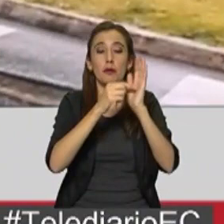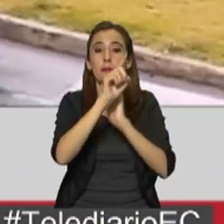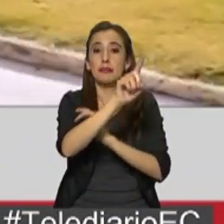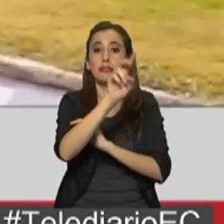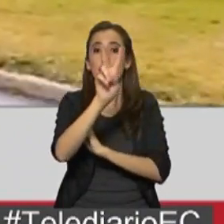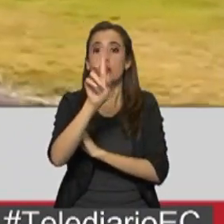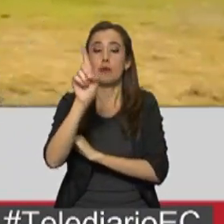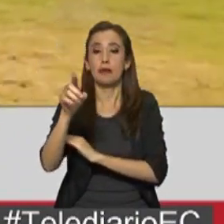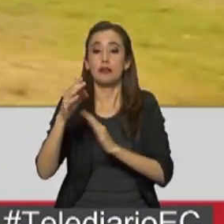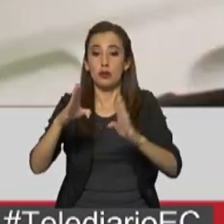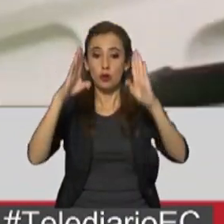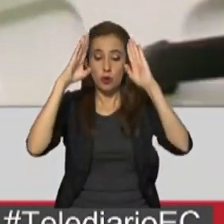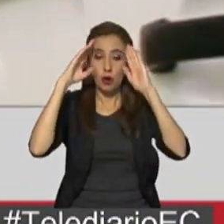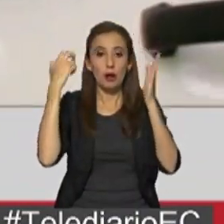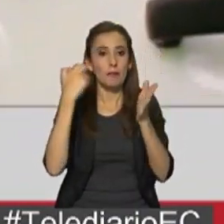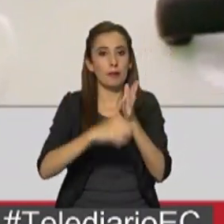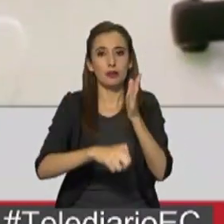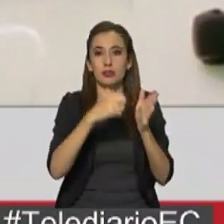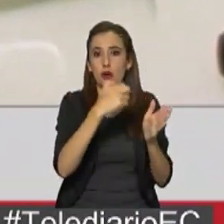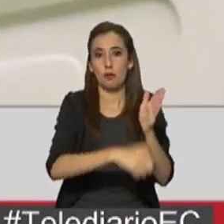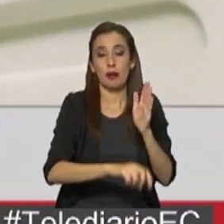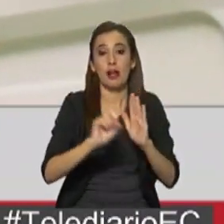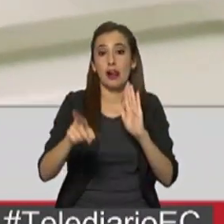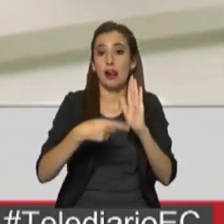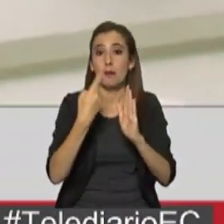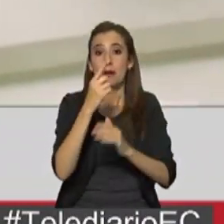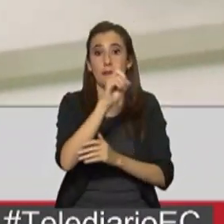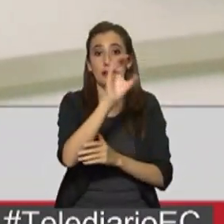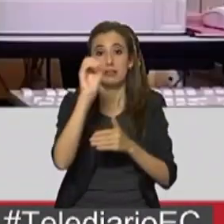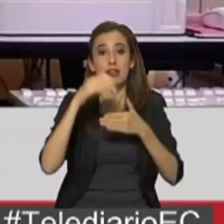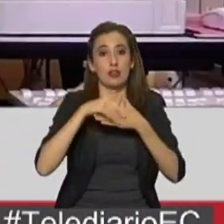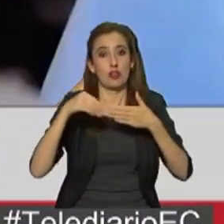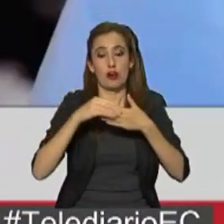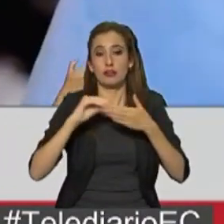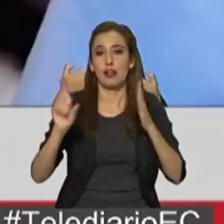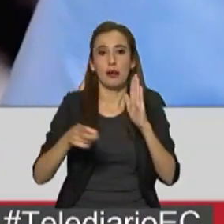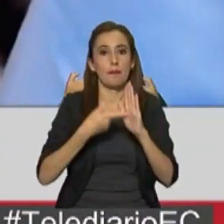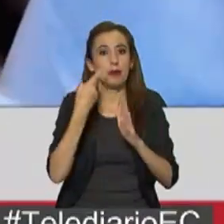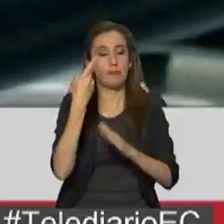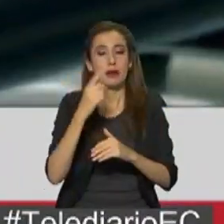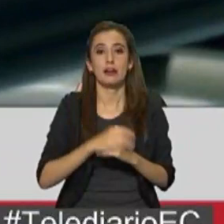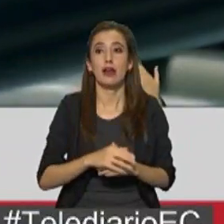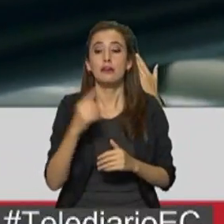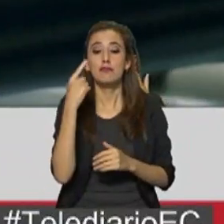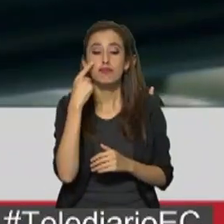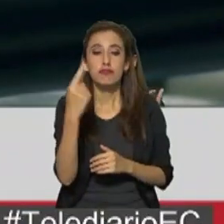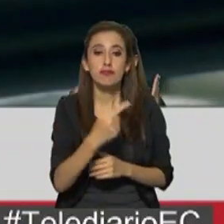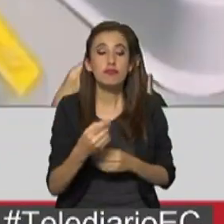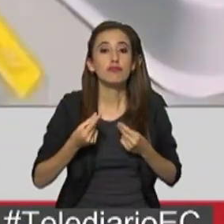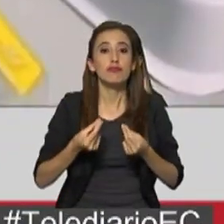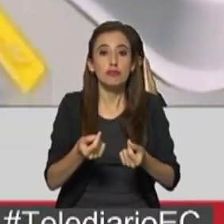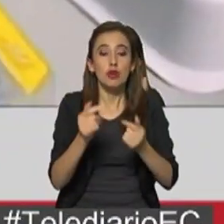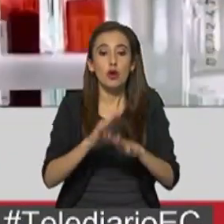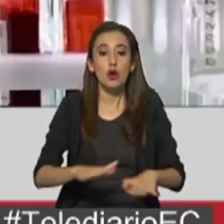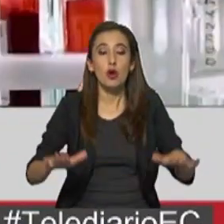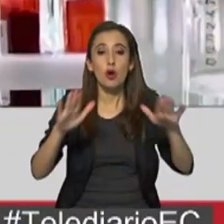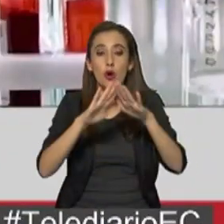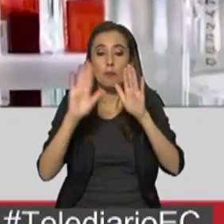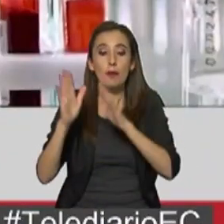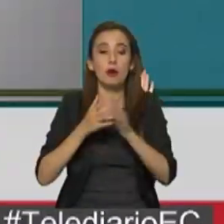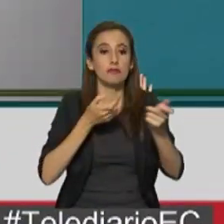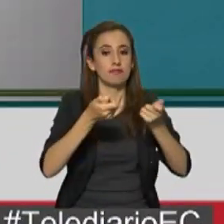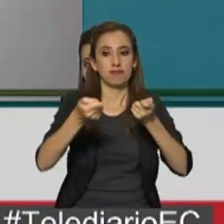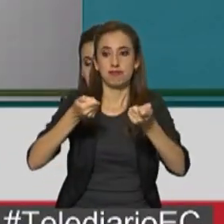personas recibieron la primera multa por 100 dólares por violar el toque de queda sobre las pruebas rápidas que se aplicarán en guayaquil romo indicó el